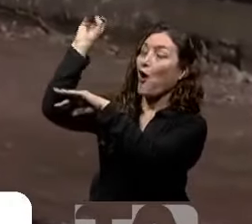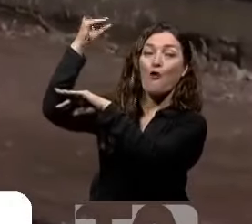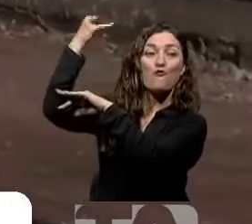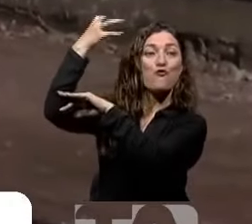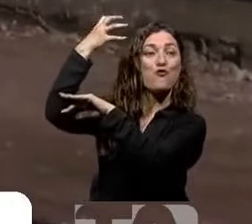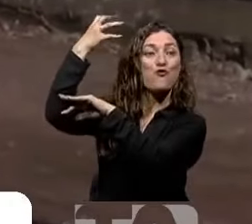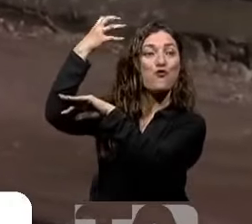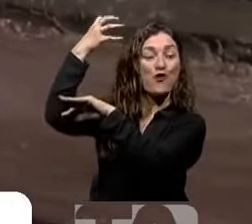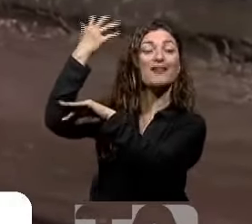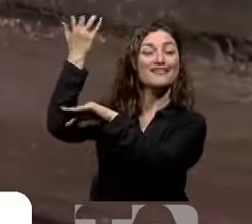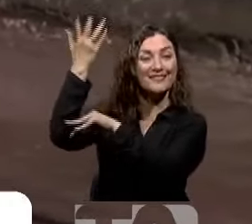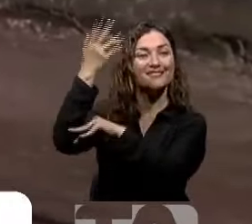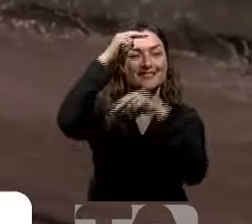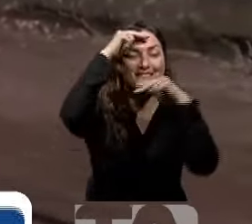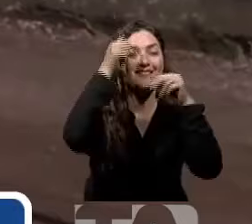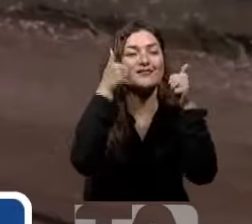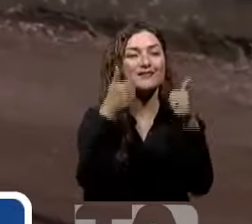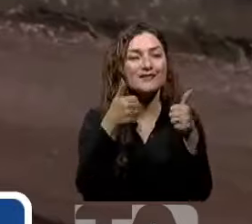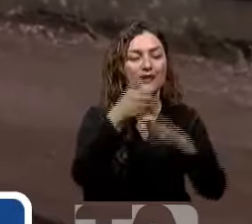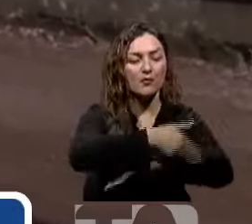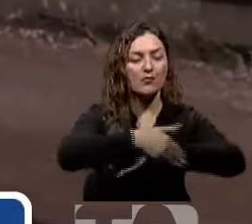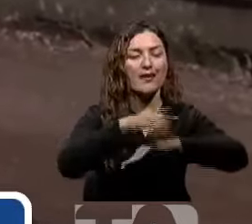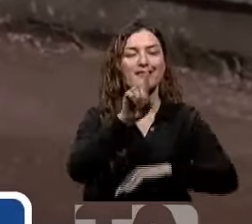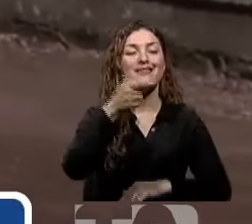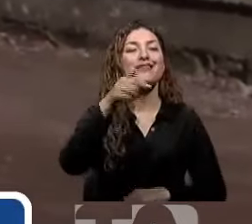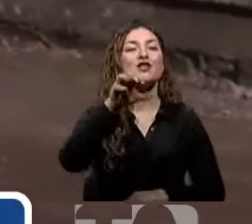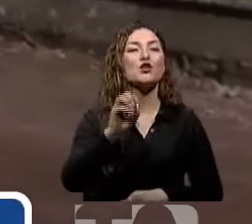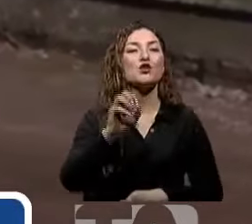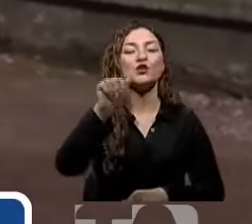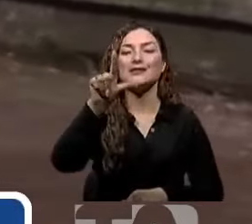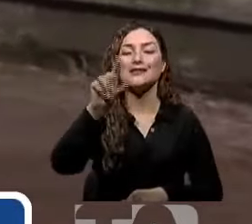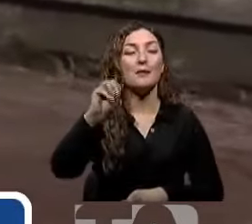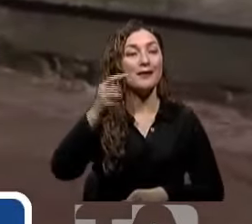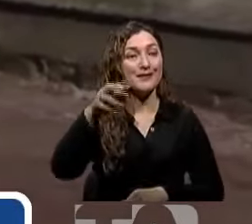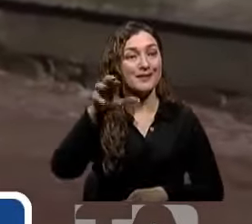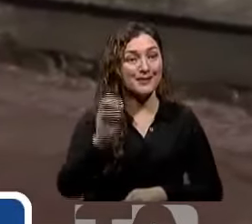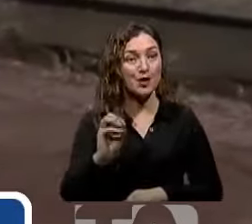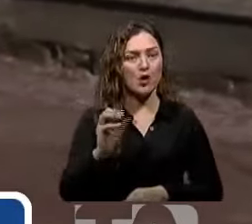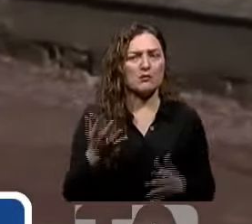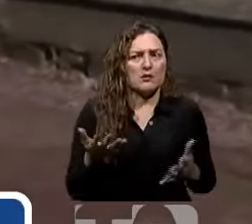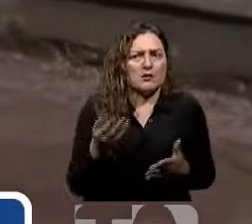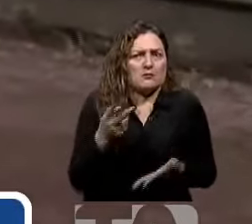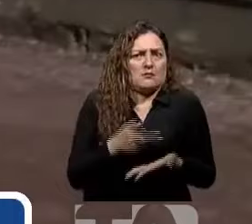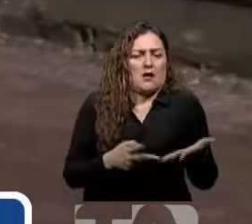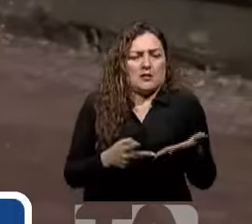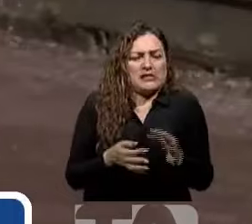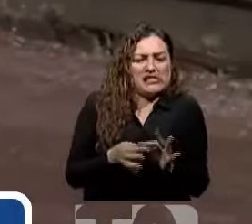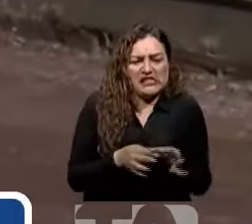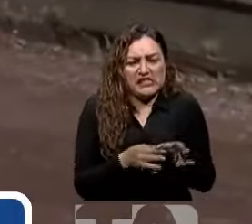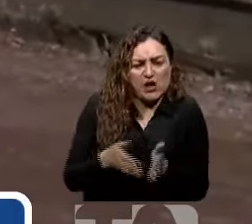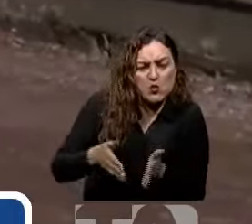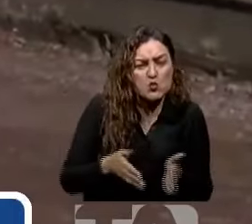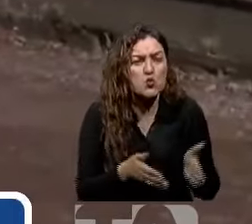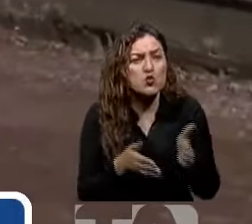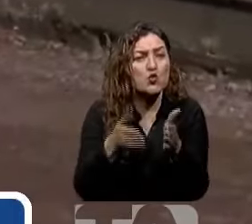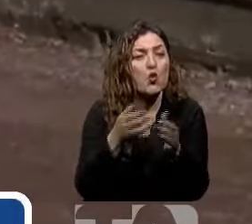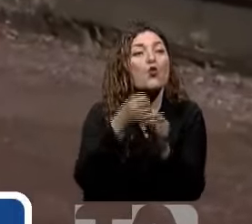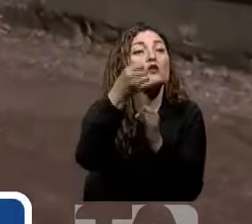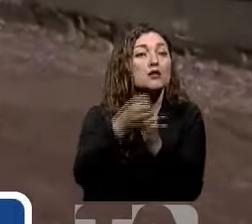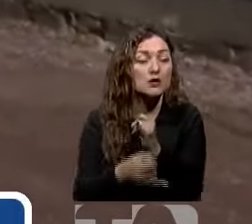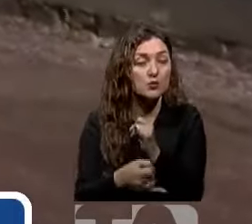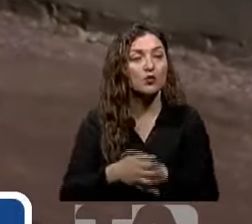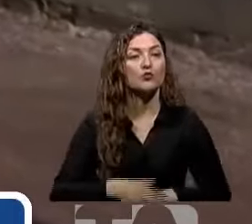porque les cuento que estamos justo en la avenida Diego de Almagro, donde ya se está rehabilitando esta vía y está entrando justo en su etapa